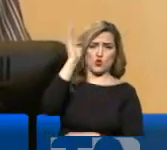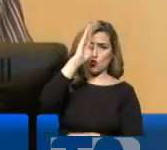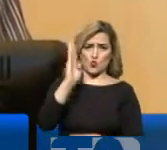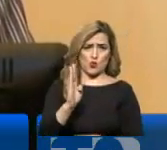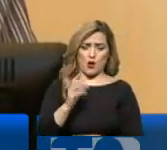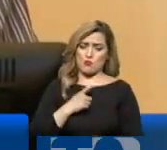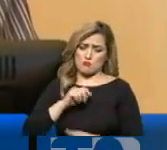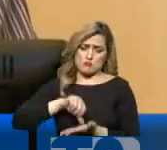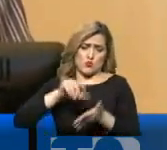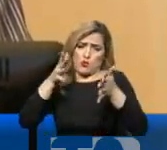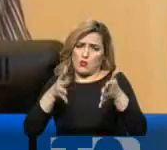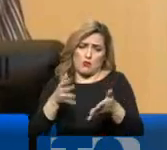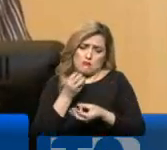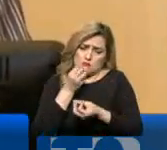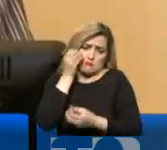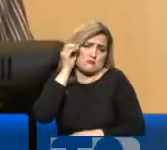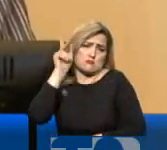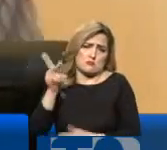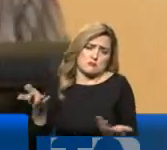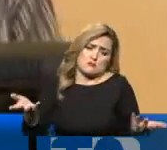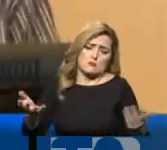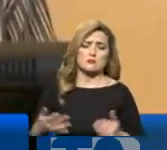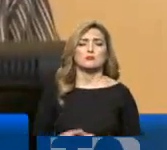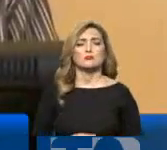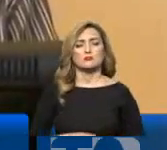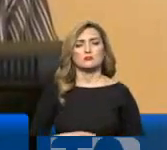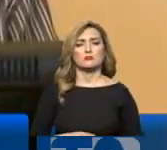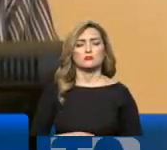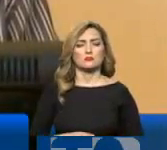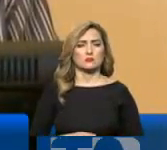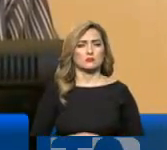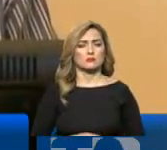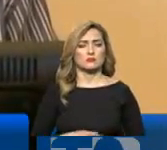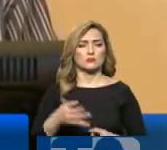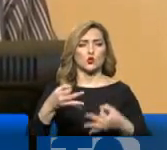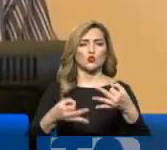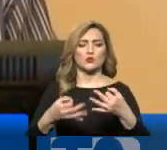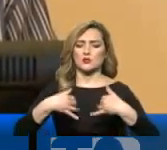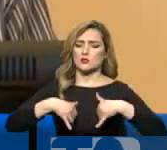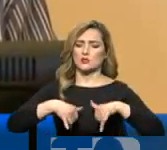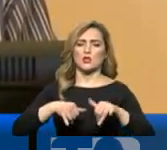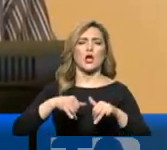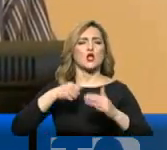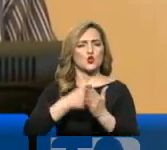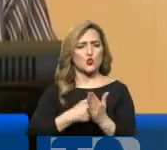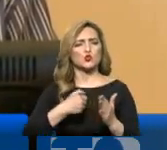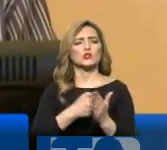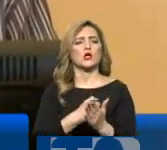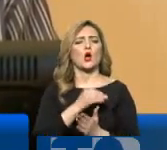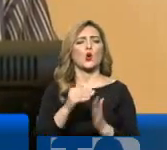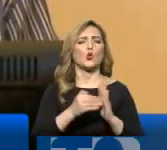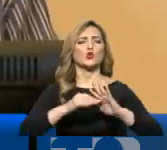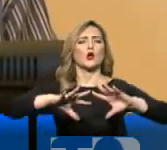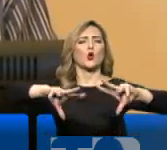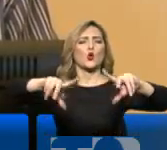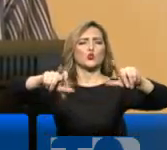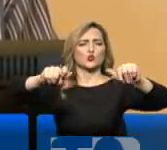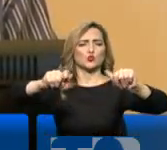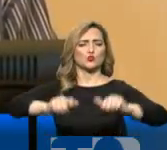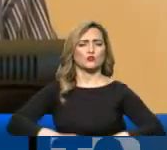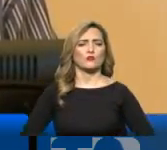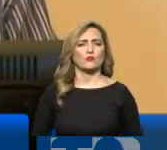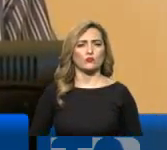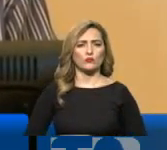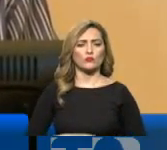los ecuatorianos, de que la justicia también siga ese mismo ritmo, actúe con esa